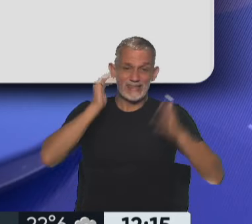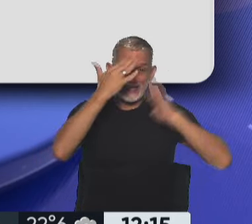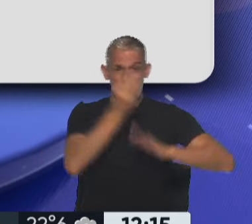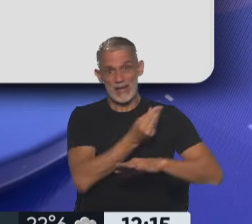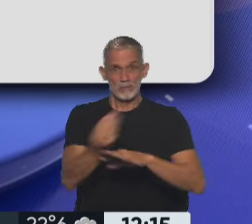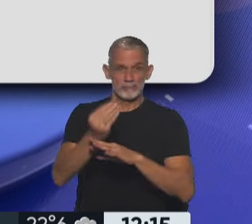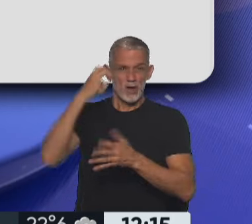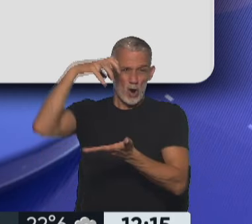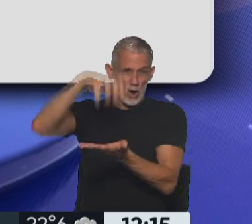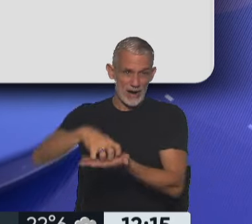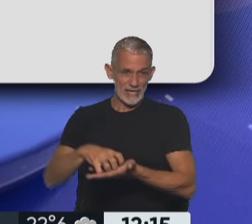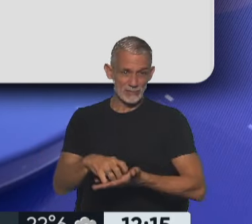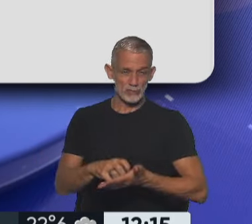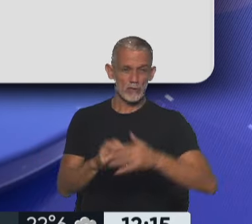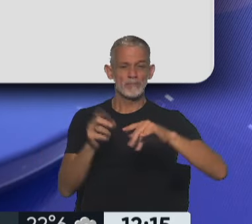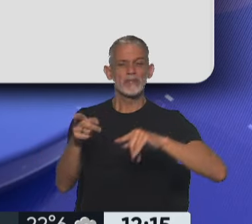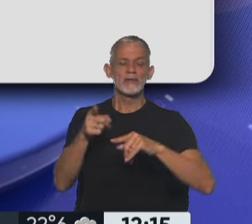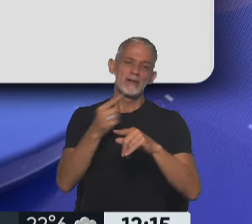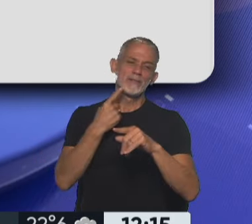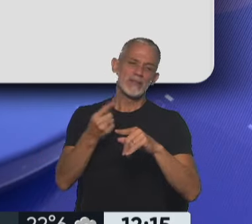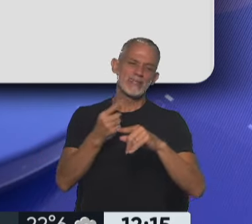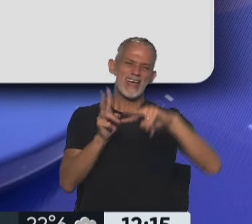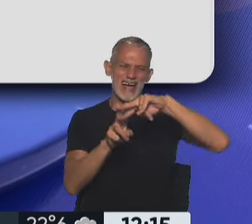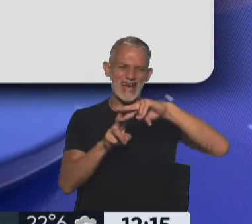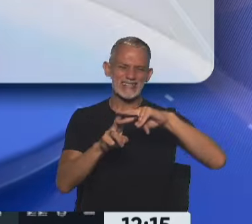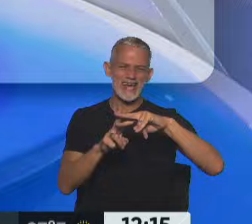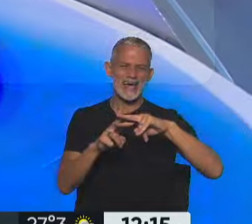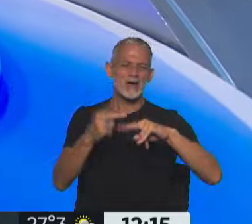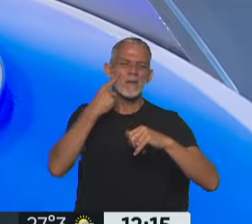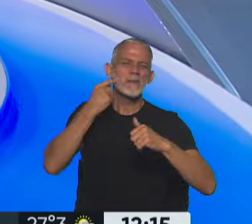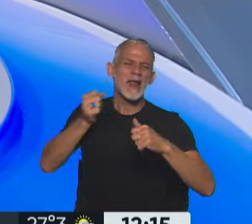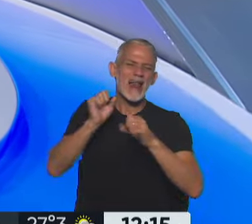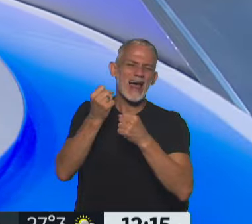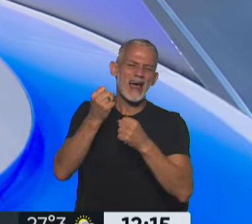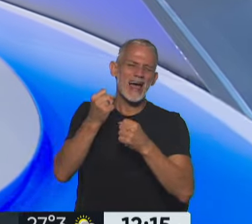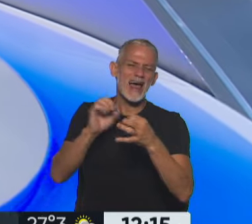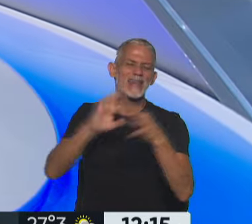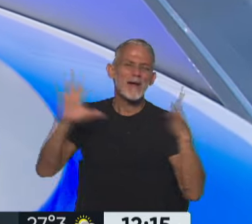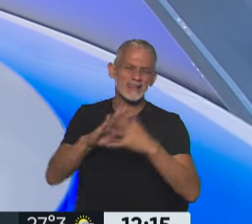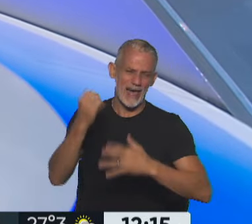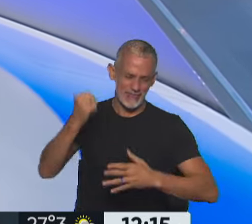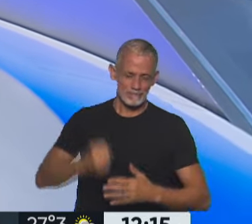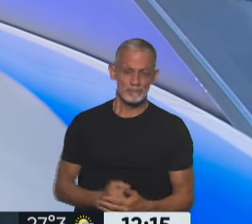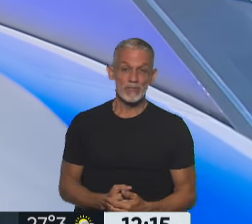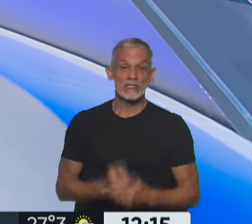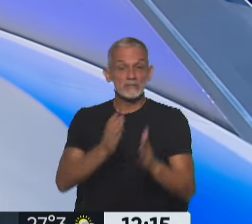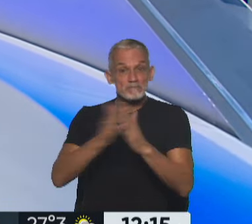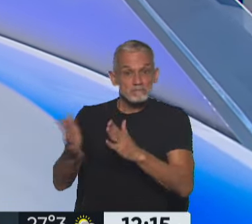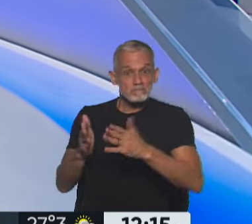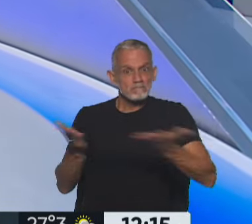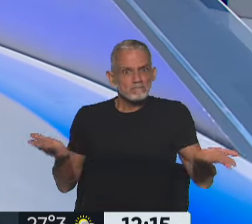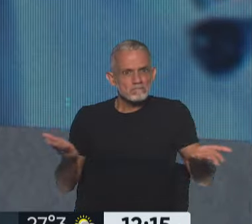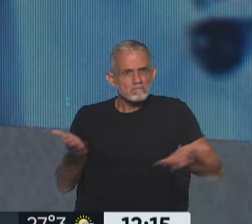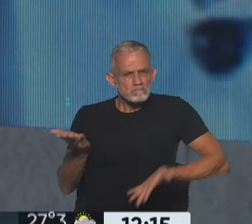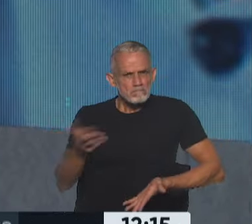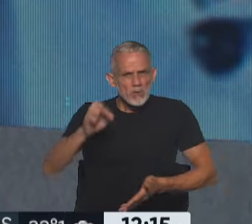de la nación cierra con el hashtag viva la libertad y lo cierto Es que bueno Cómo entendemos esto si all Marcela